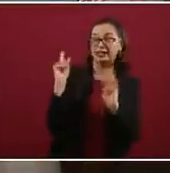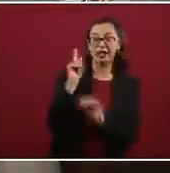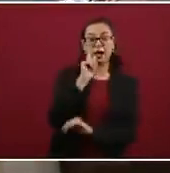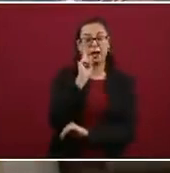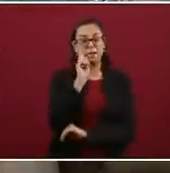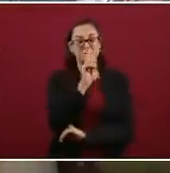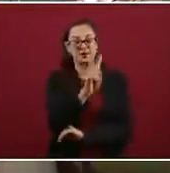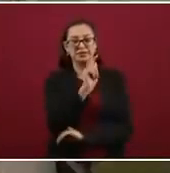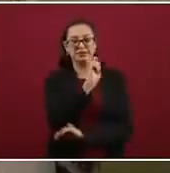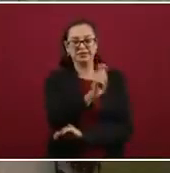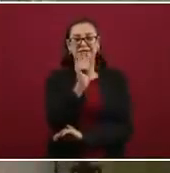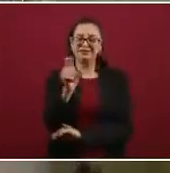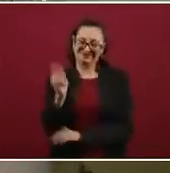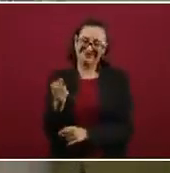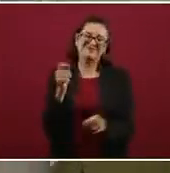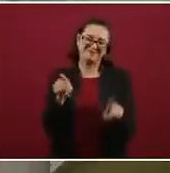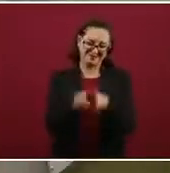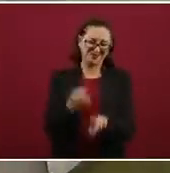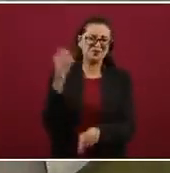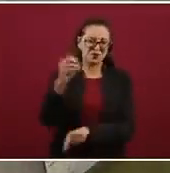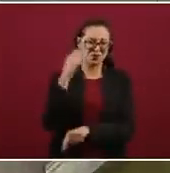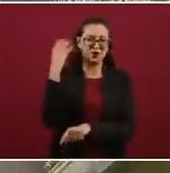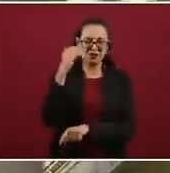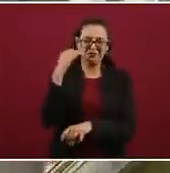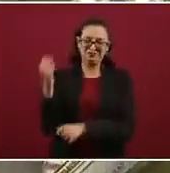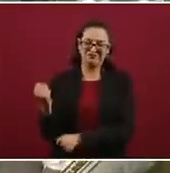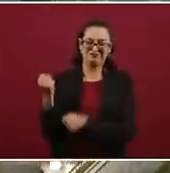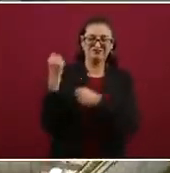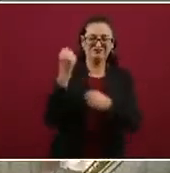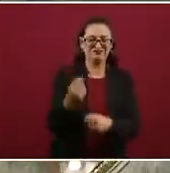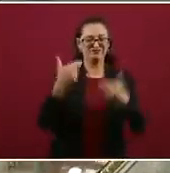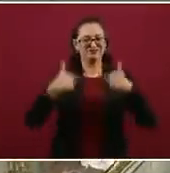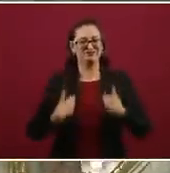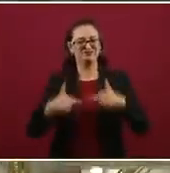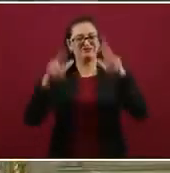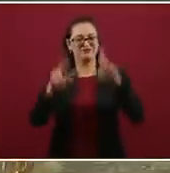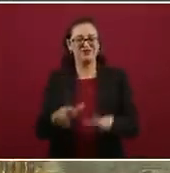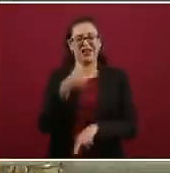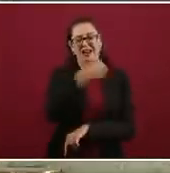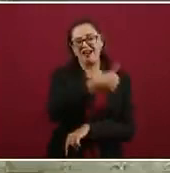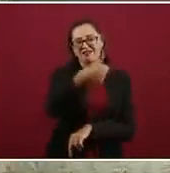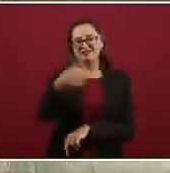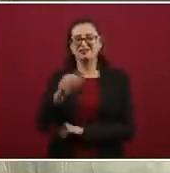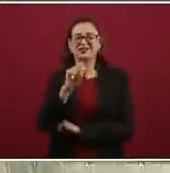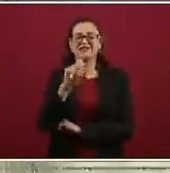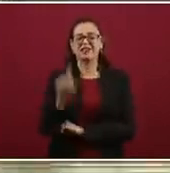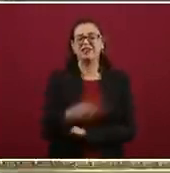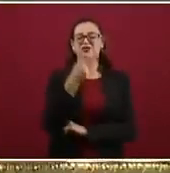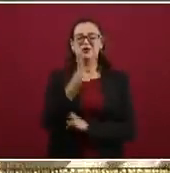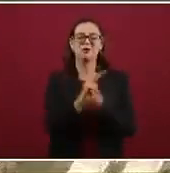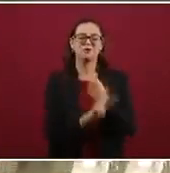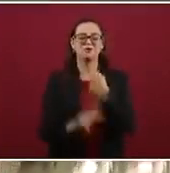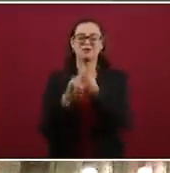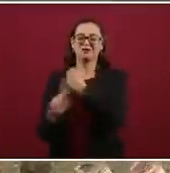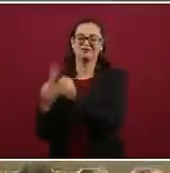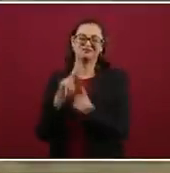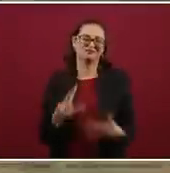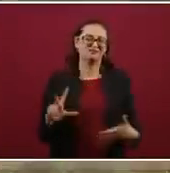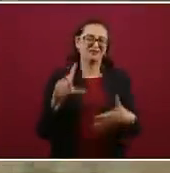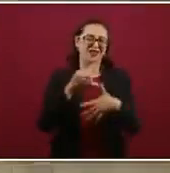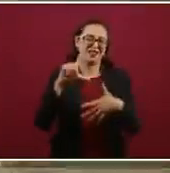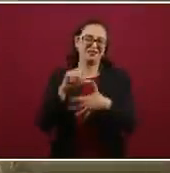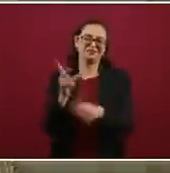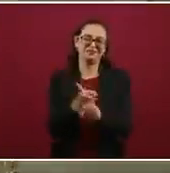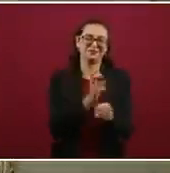que precisamente se usaron en esa fecha y que representan a cada uno de los 32 países invitados. Durante